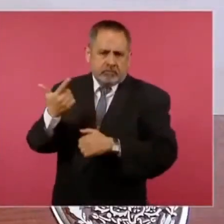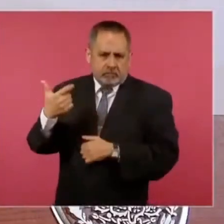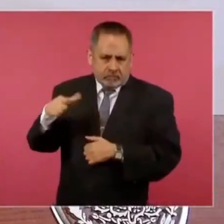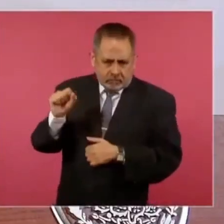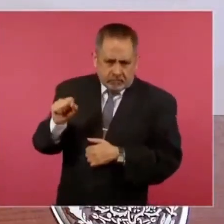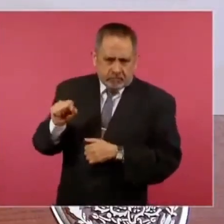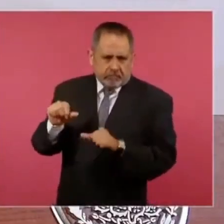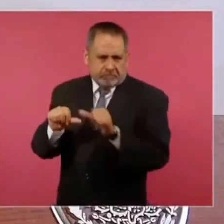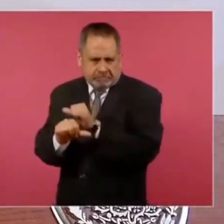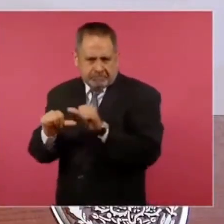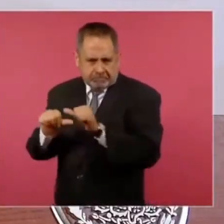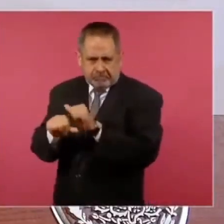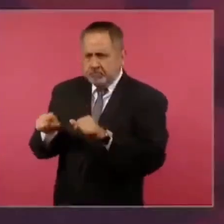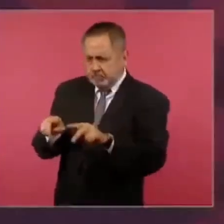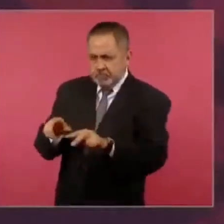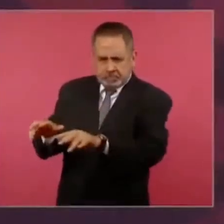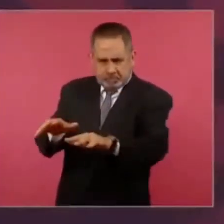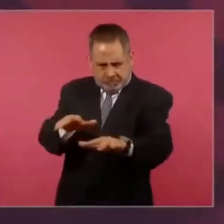con gas.